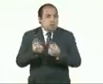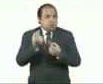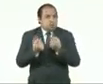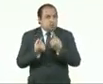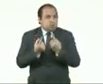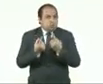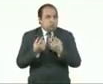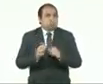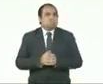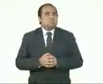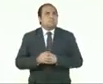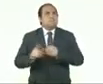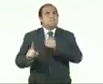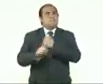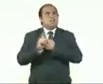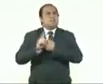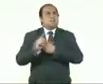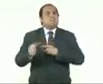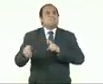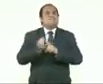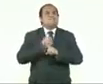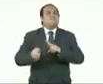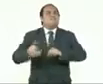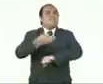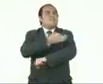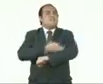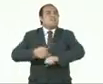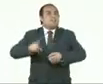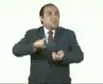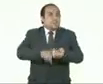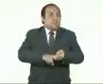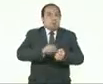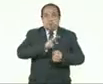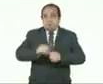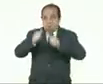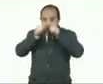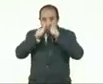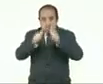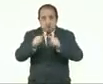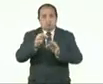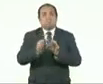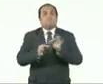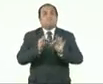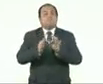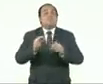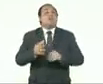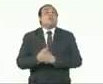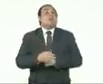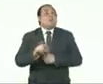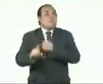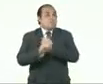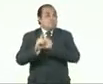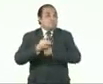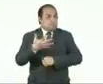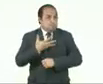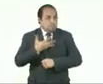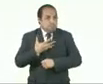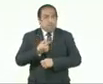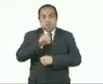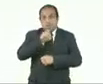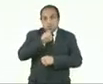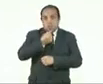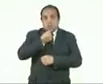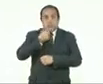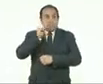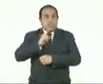algún problema de violencia familiar que podamos atenderlos, si tienen problemas en donde los niños,